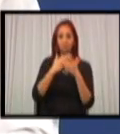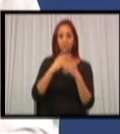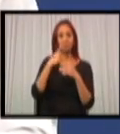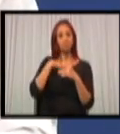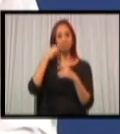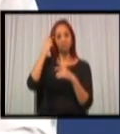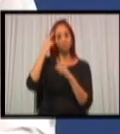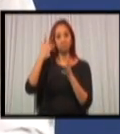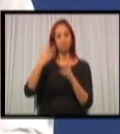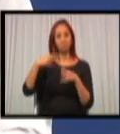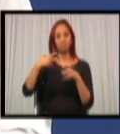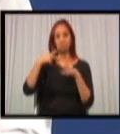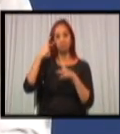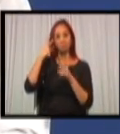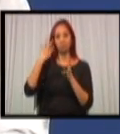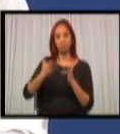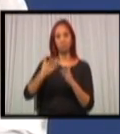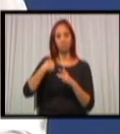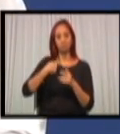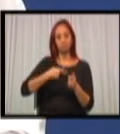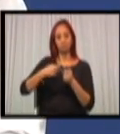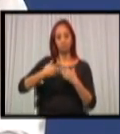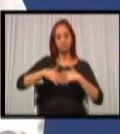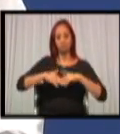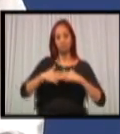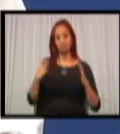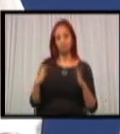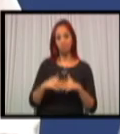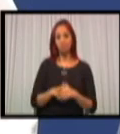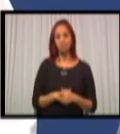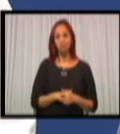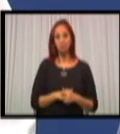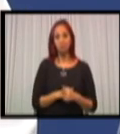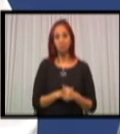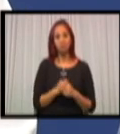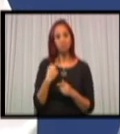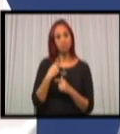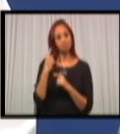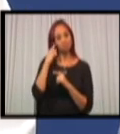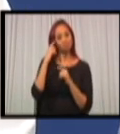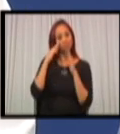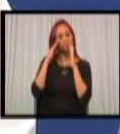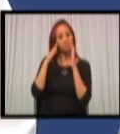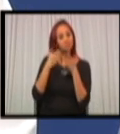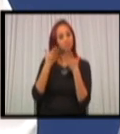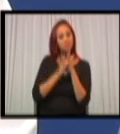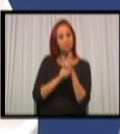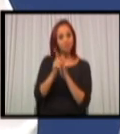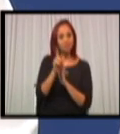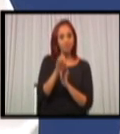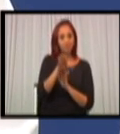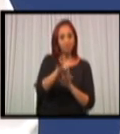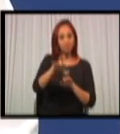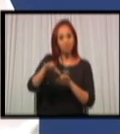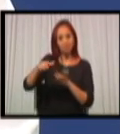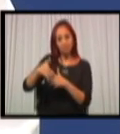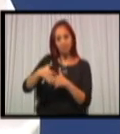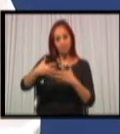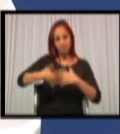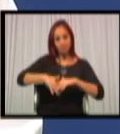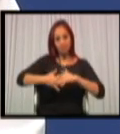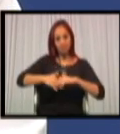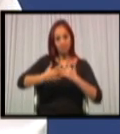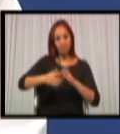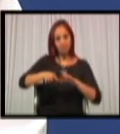político, no vivo la política, soy administrador de empresas. Mi mente está enfocada en el desarrollo de la industria,